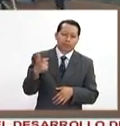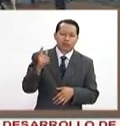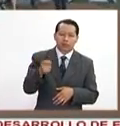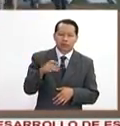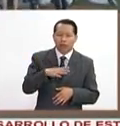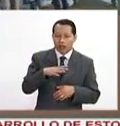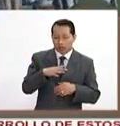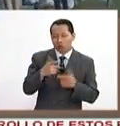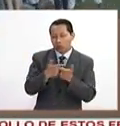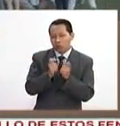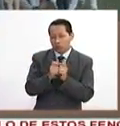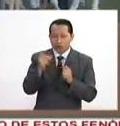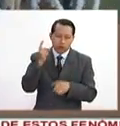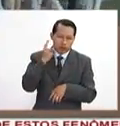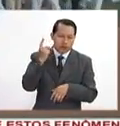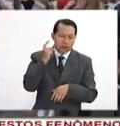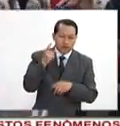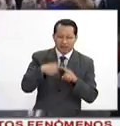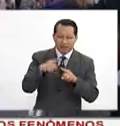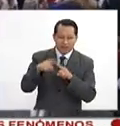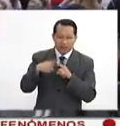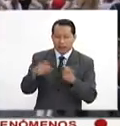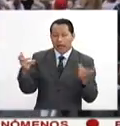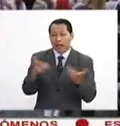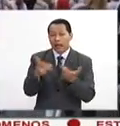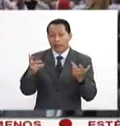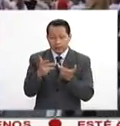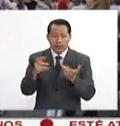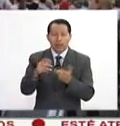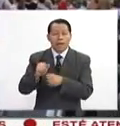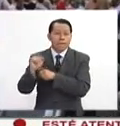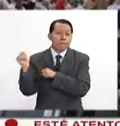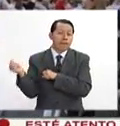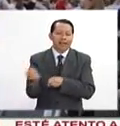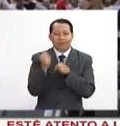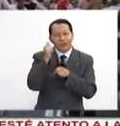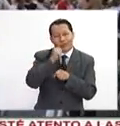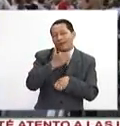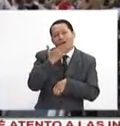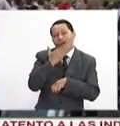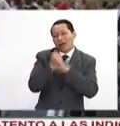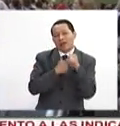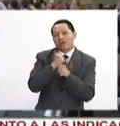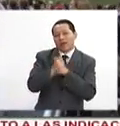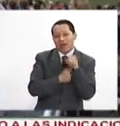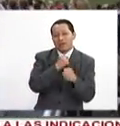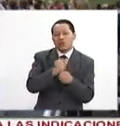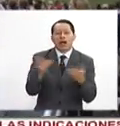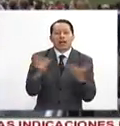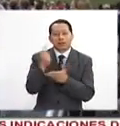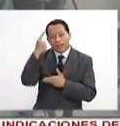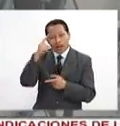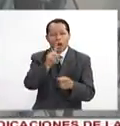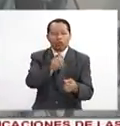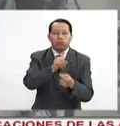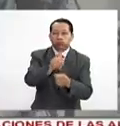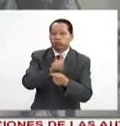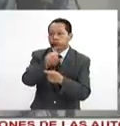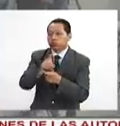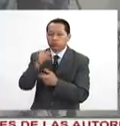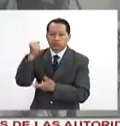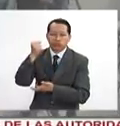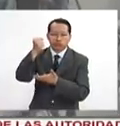tanto republicanos y demócratas, realizaron el tradicional partido anual de béisbol, el cual se realiza para generar fondos